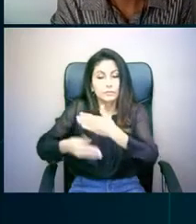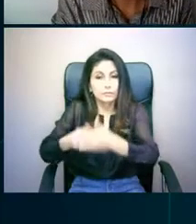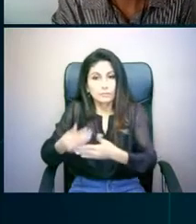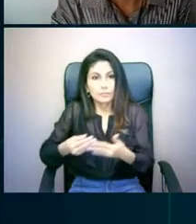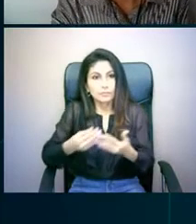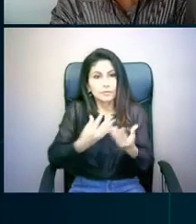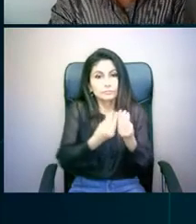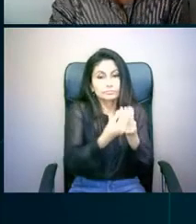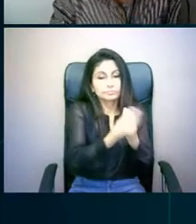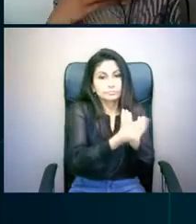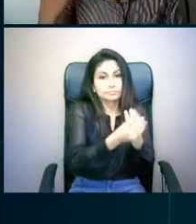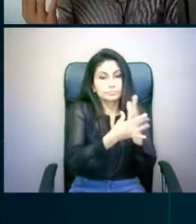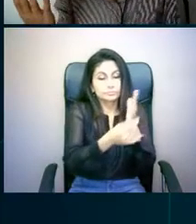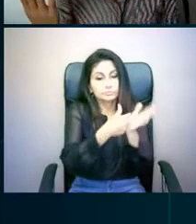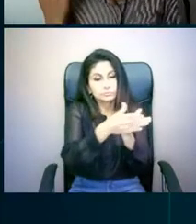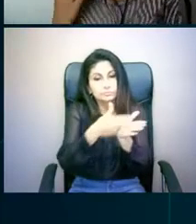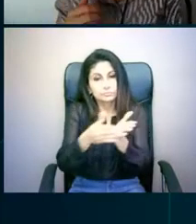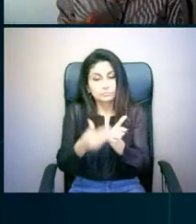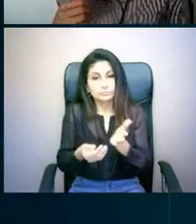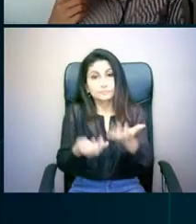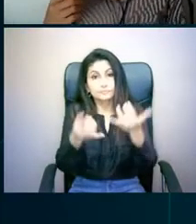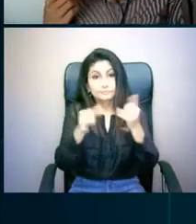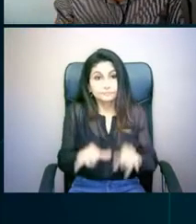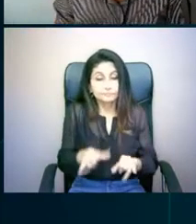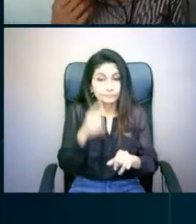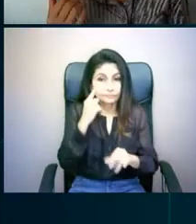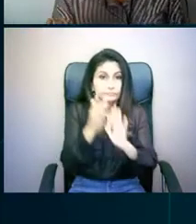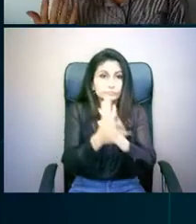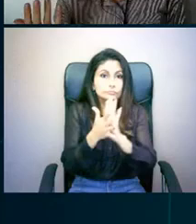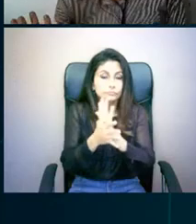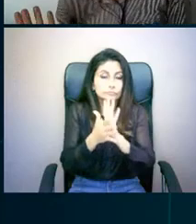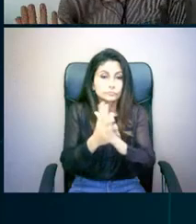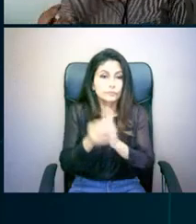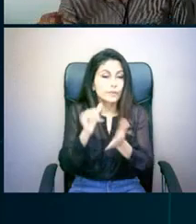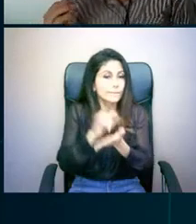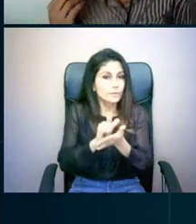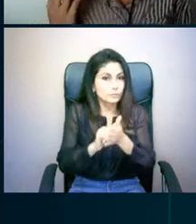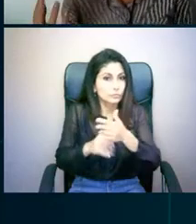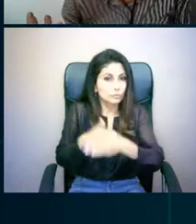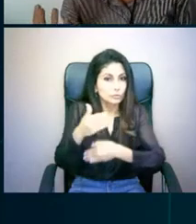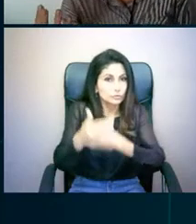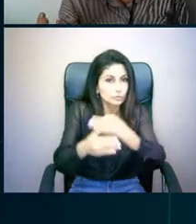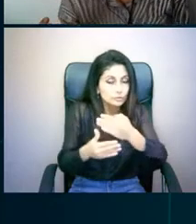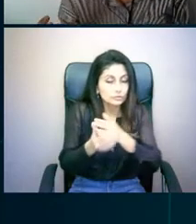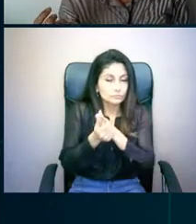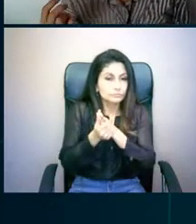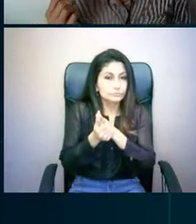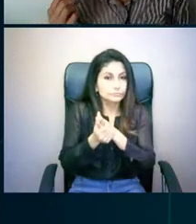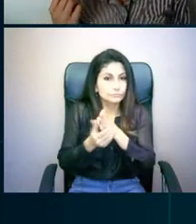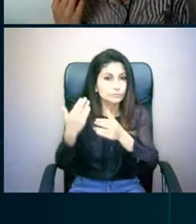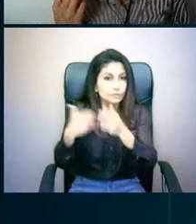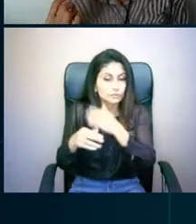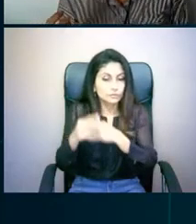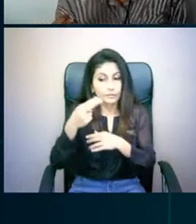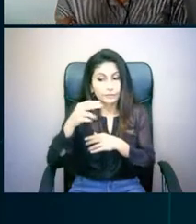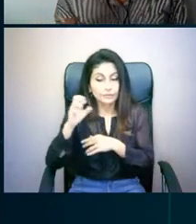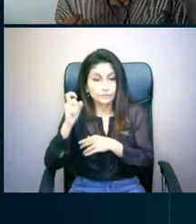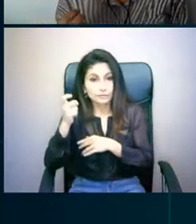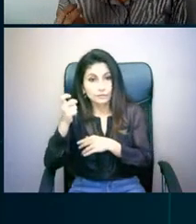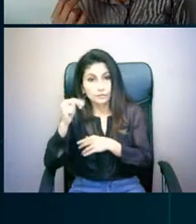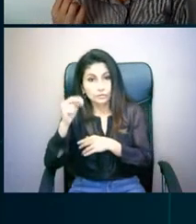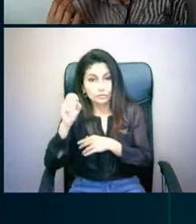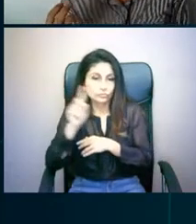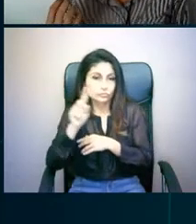líquido-líquido. Y finalmente, se hizo el mismo procedimiento y en vez del hexano, se